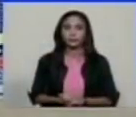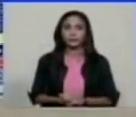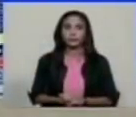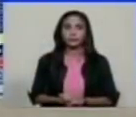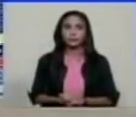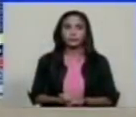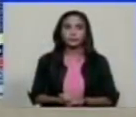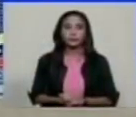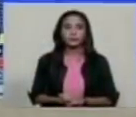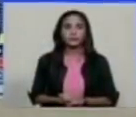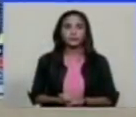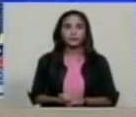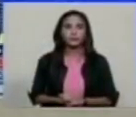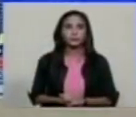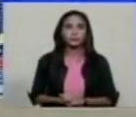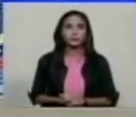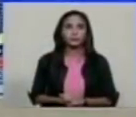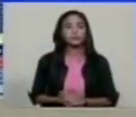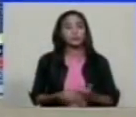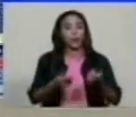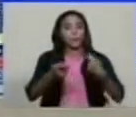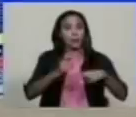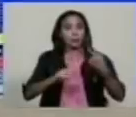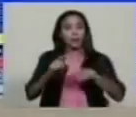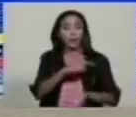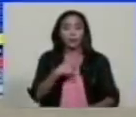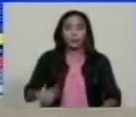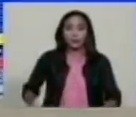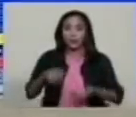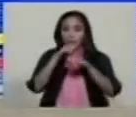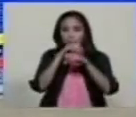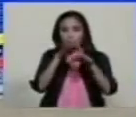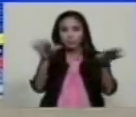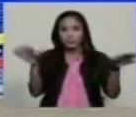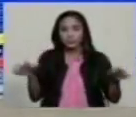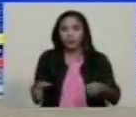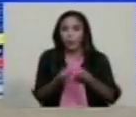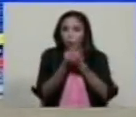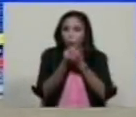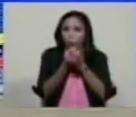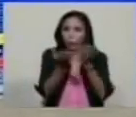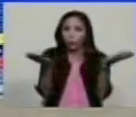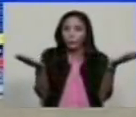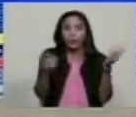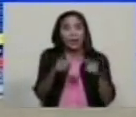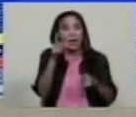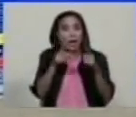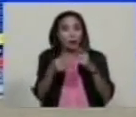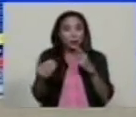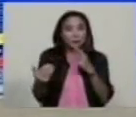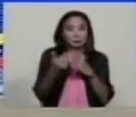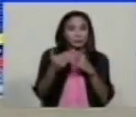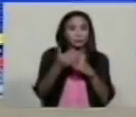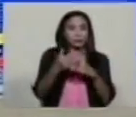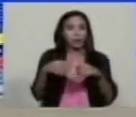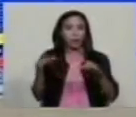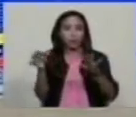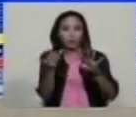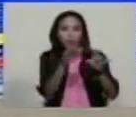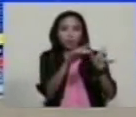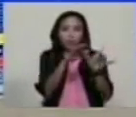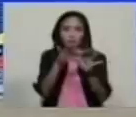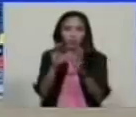Bueno, la Feria de Shanghái va a ser un poderoso mensaje a aquellos que pretenden chantajear con el